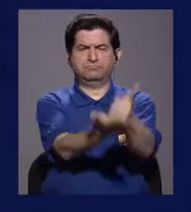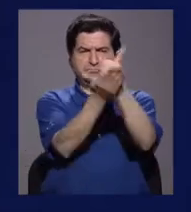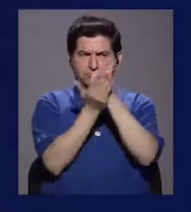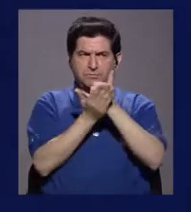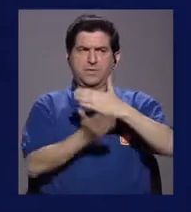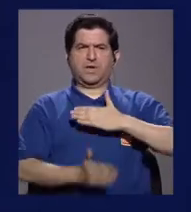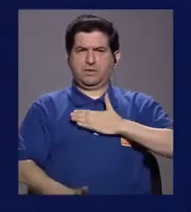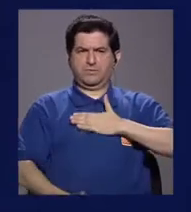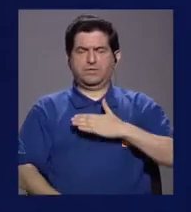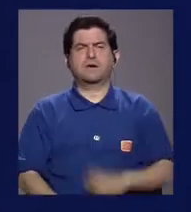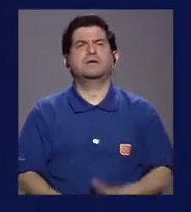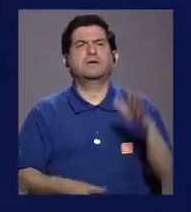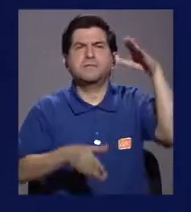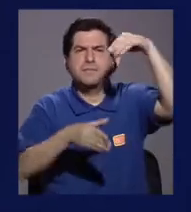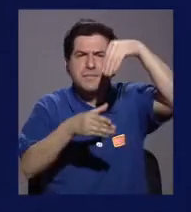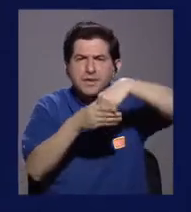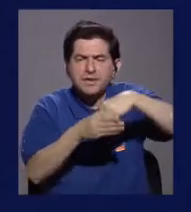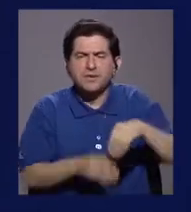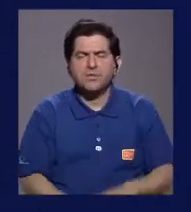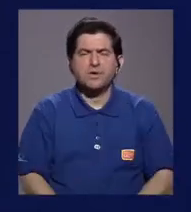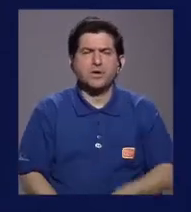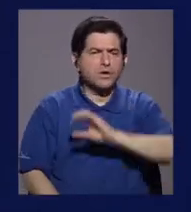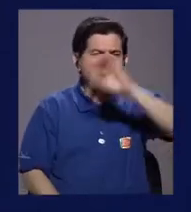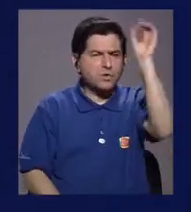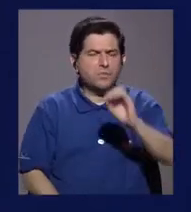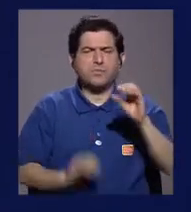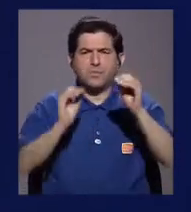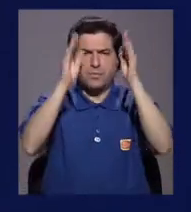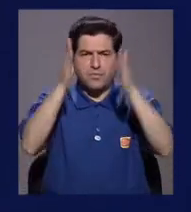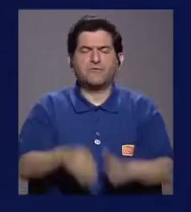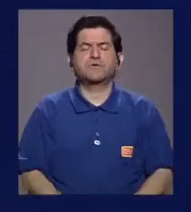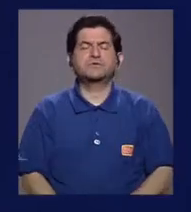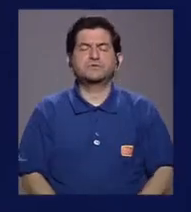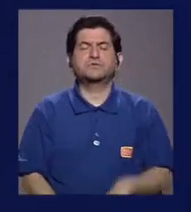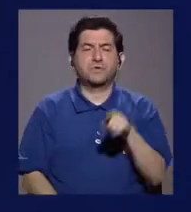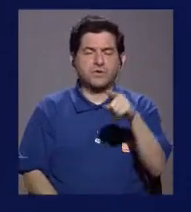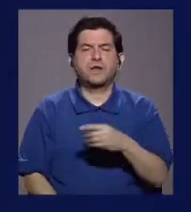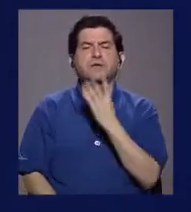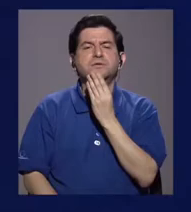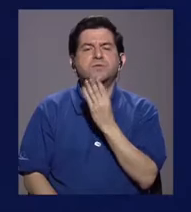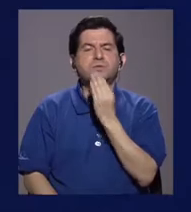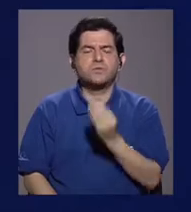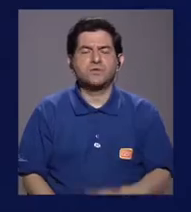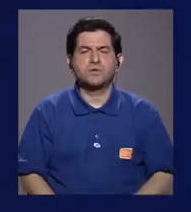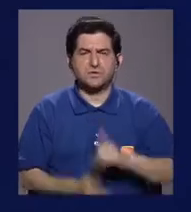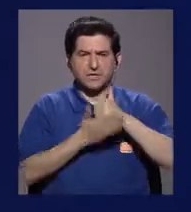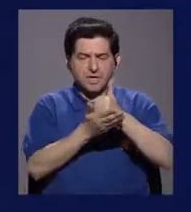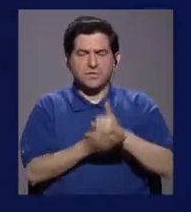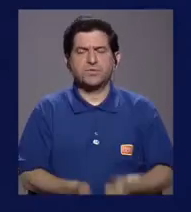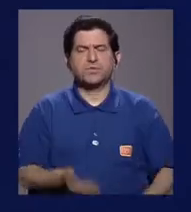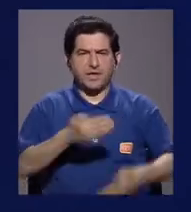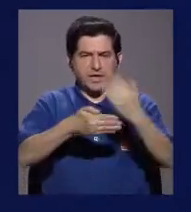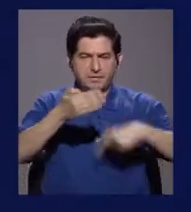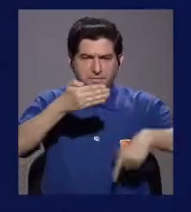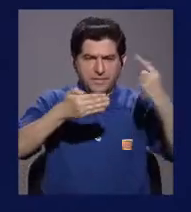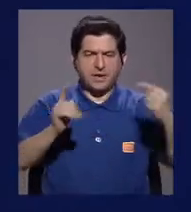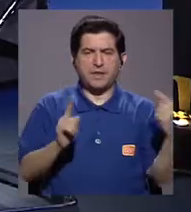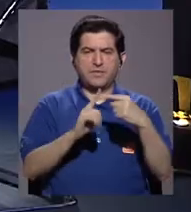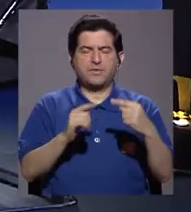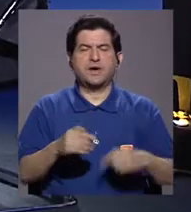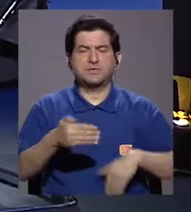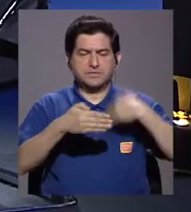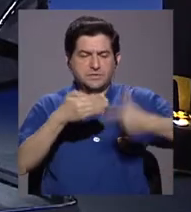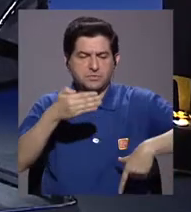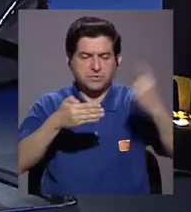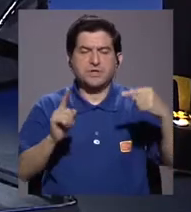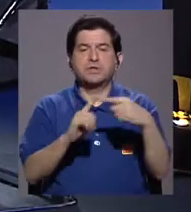profesores que me han ayudado hecho incluyendo un gran porcentaje de profesores judíos que me ayudaron desde el pregrado hasta